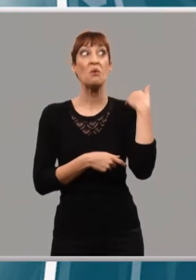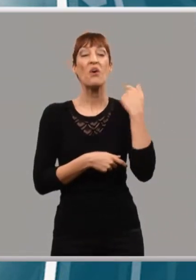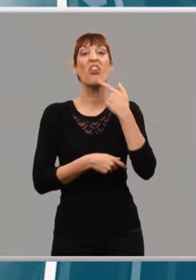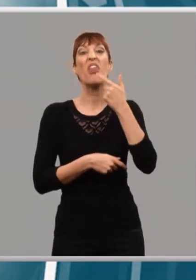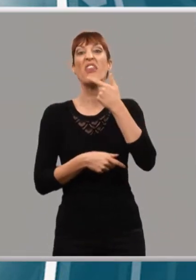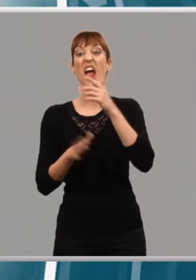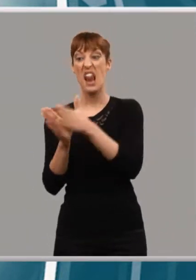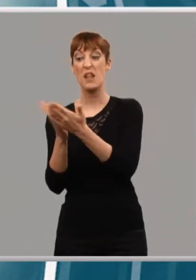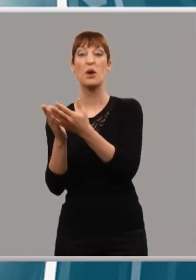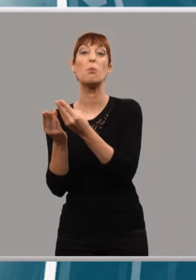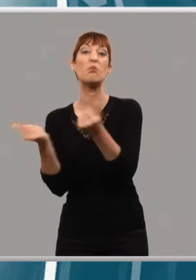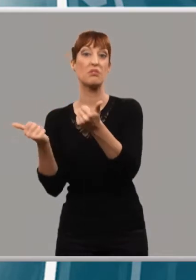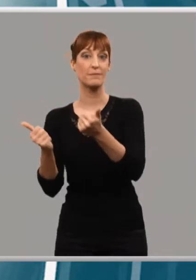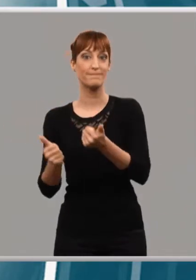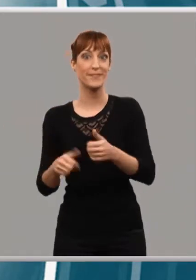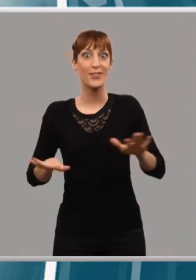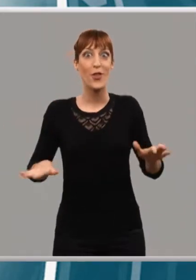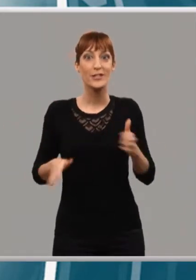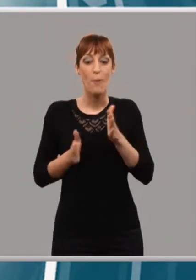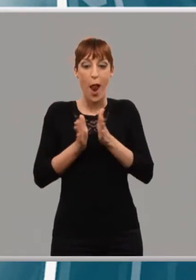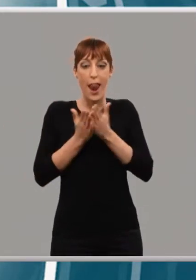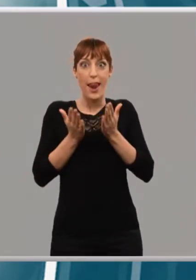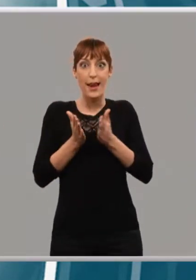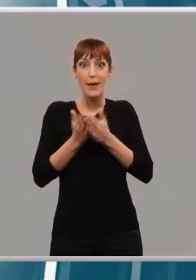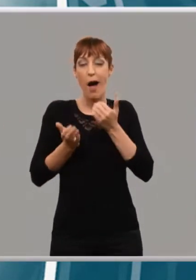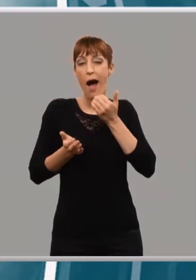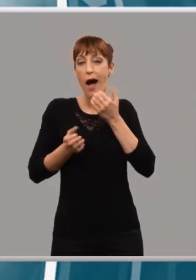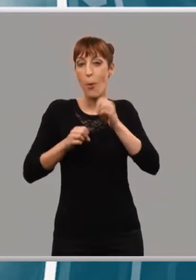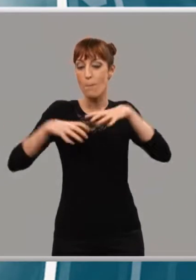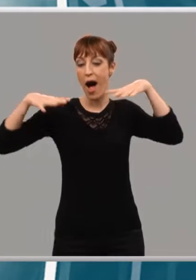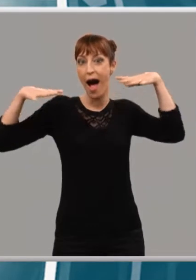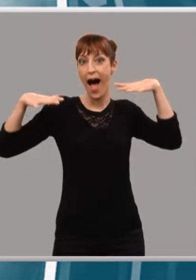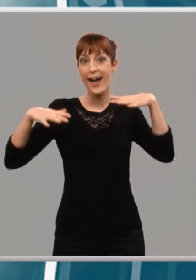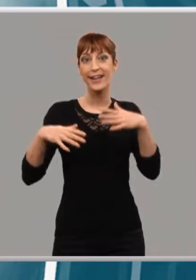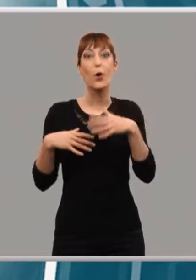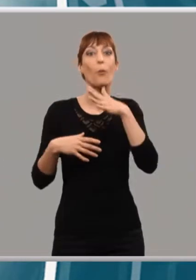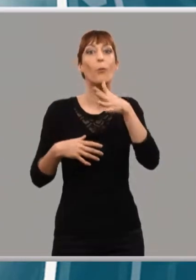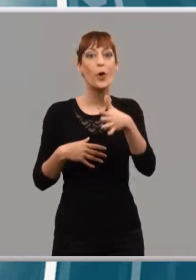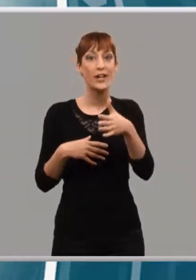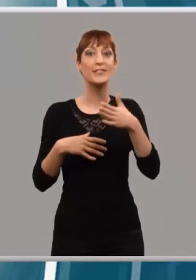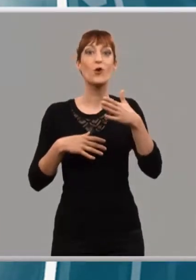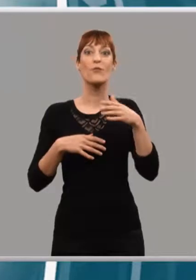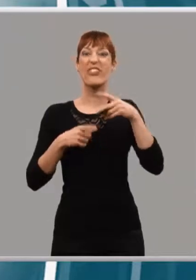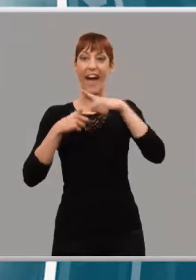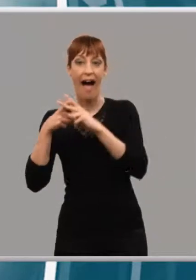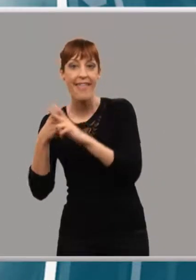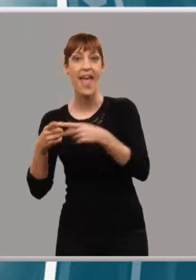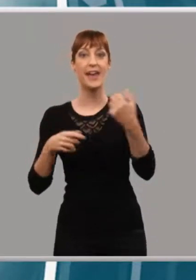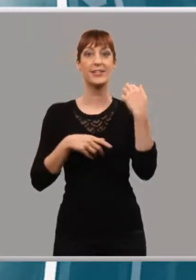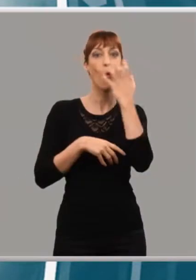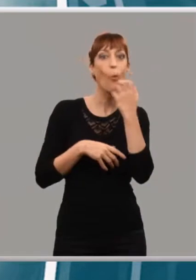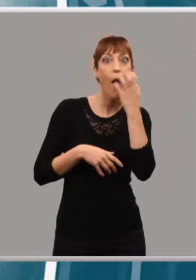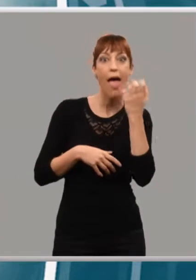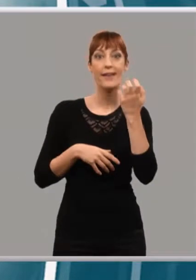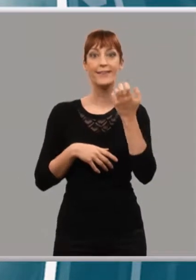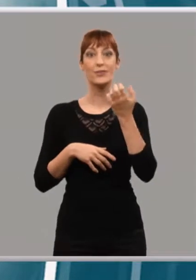Y como los libros tienen algo de mágicos, desde Zerándula intentarán hacer nuestra visita más amena, con talleres, sesiones de cuentos o